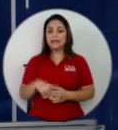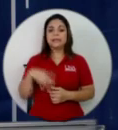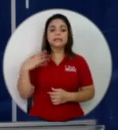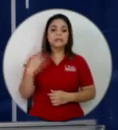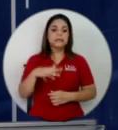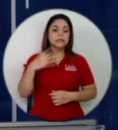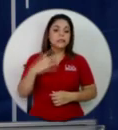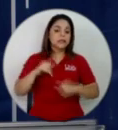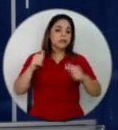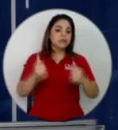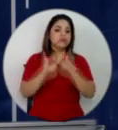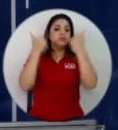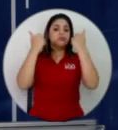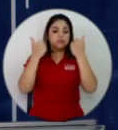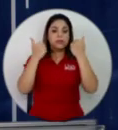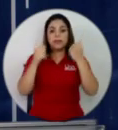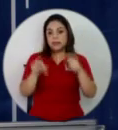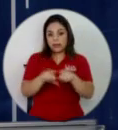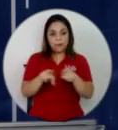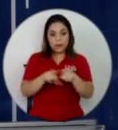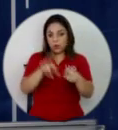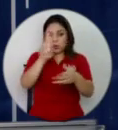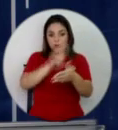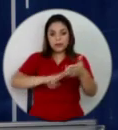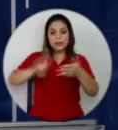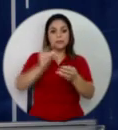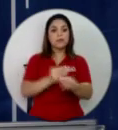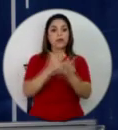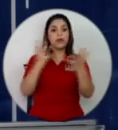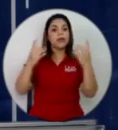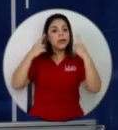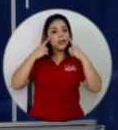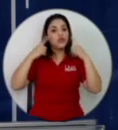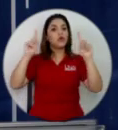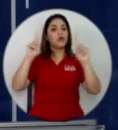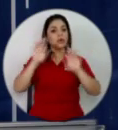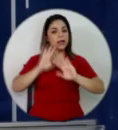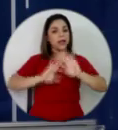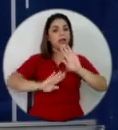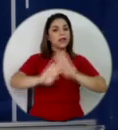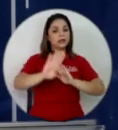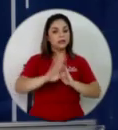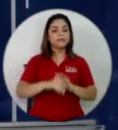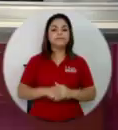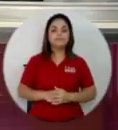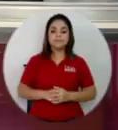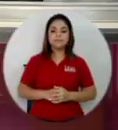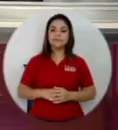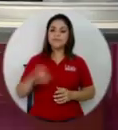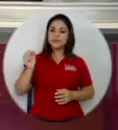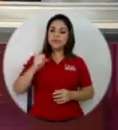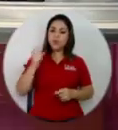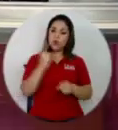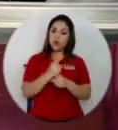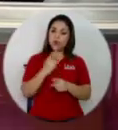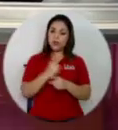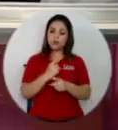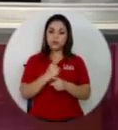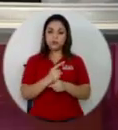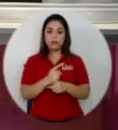supuesto a nuestras universidades públicas, y pudimos sacar la tarea precisamente por ese trabajo conjunto. Efectivamente, en medio